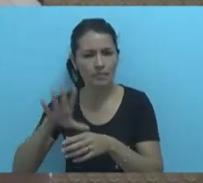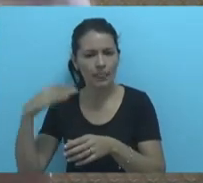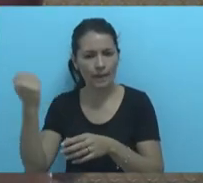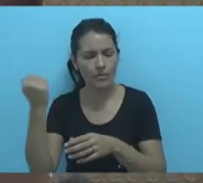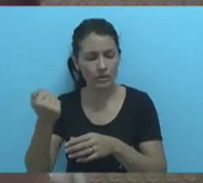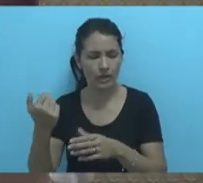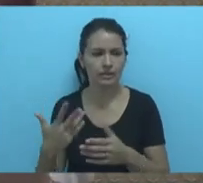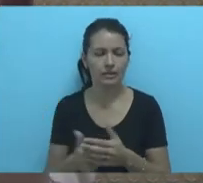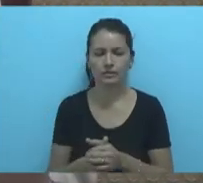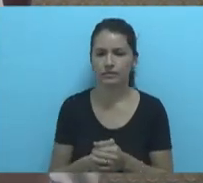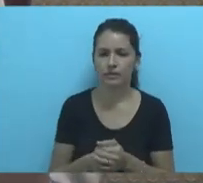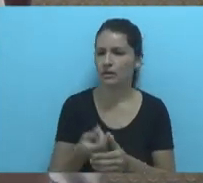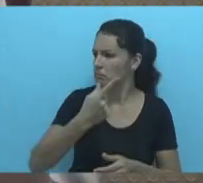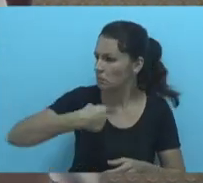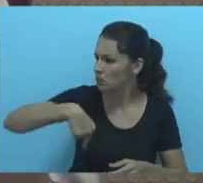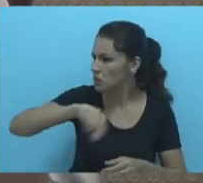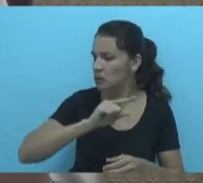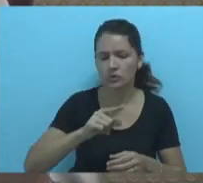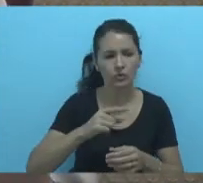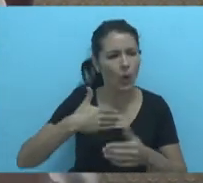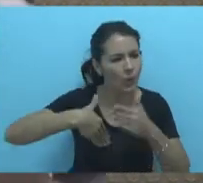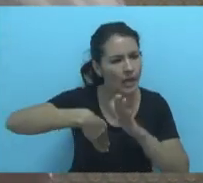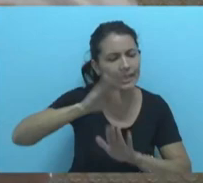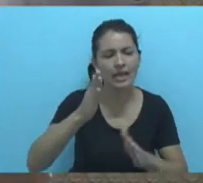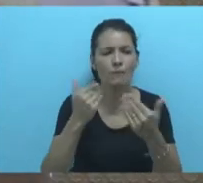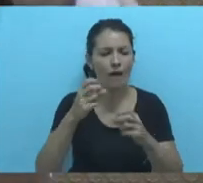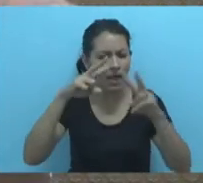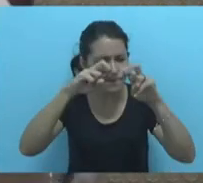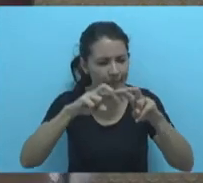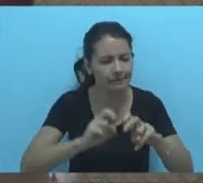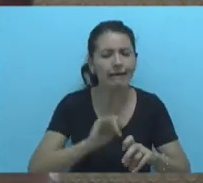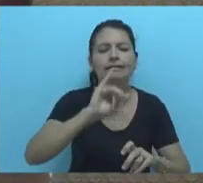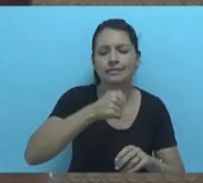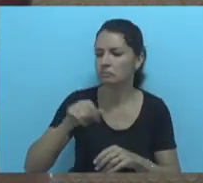Porque a cualquiera de nosotros nos pueden procesar, a ellos no.